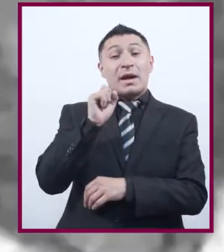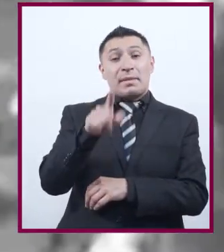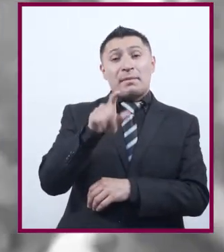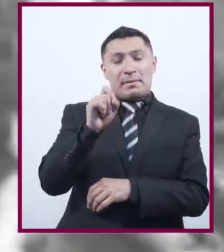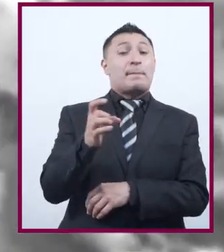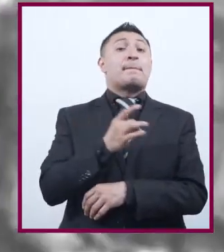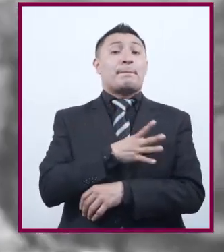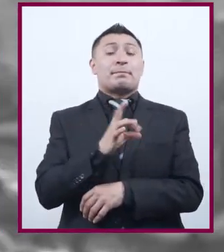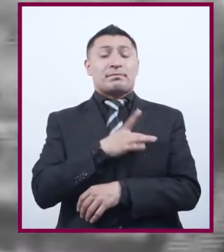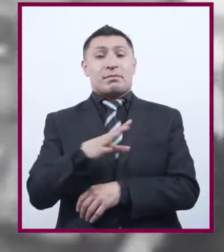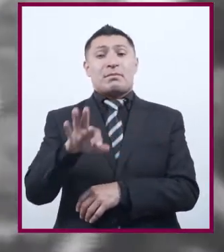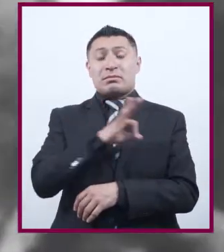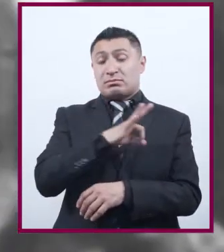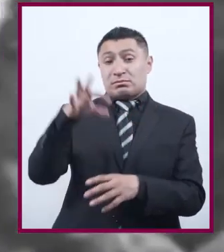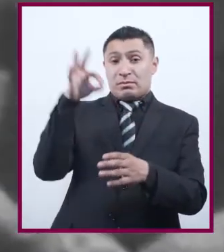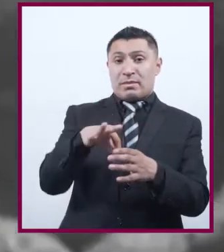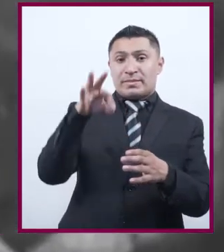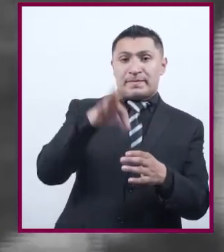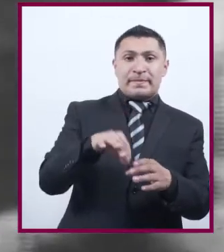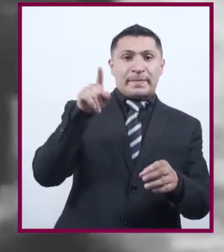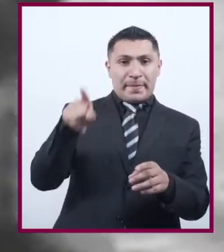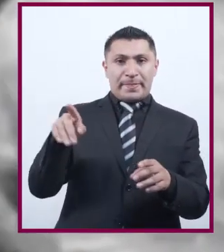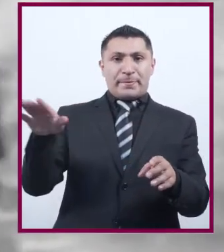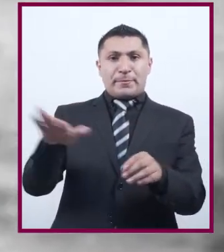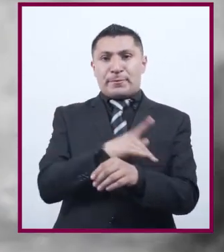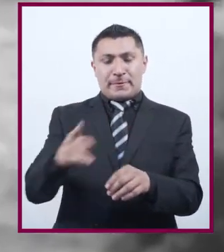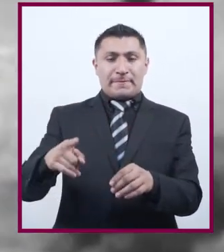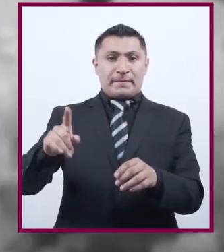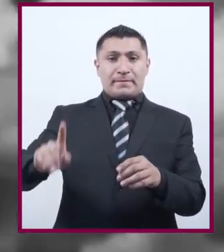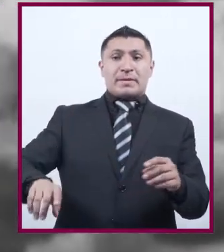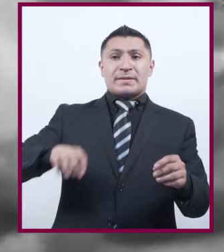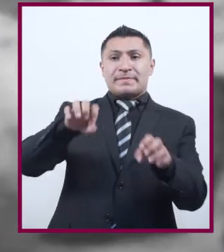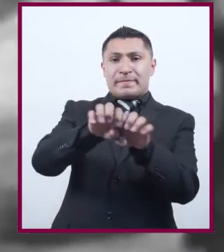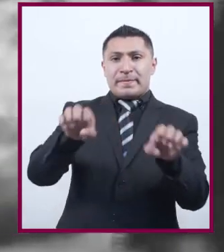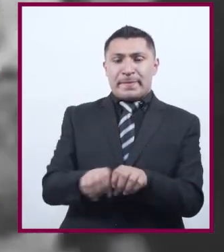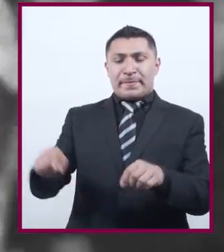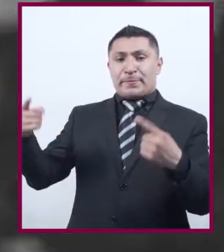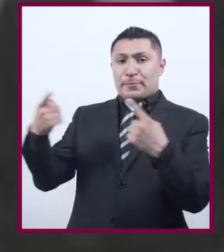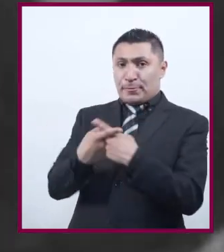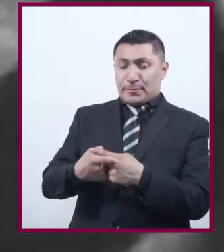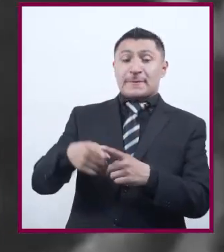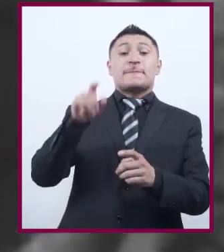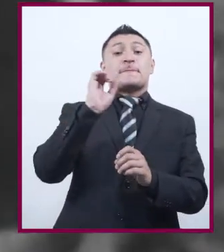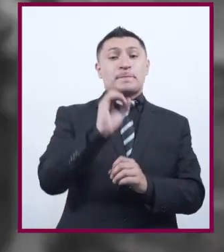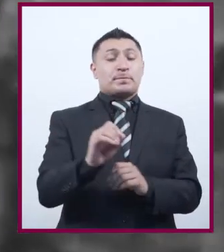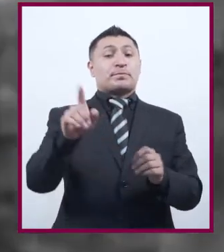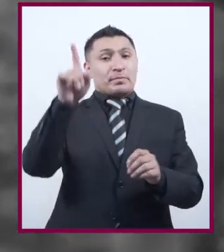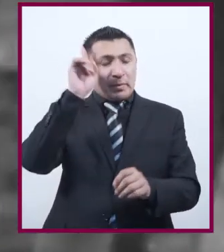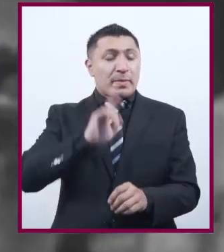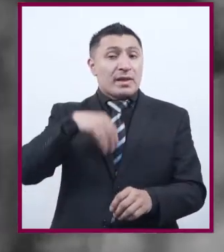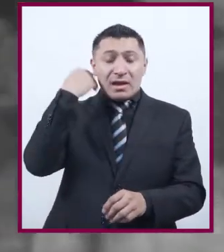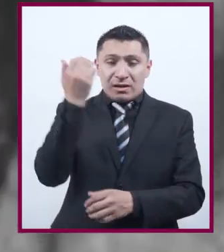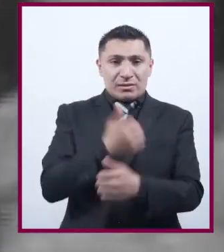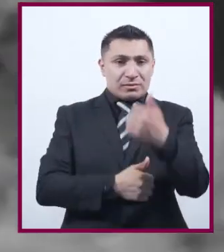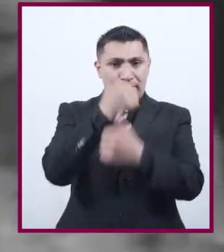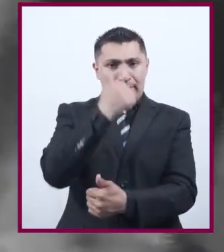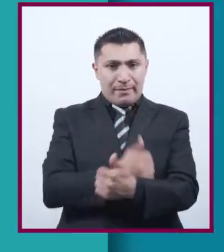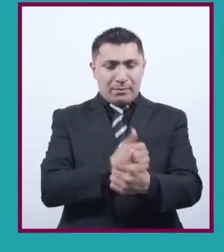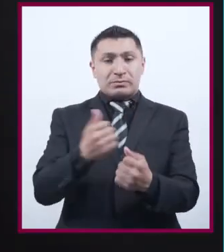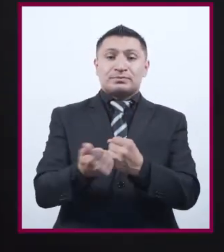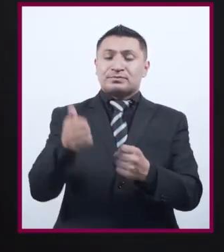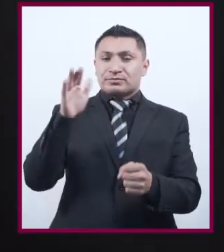al poder votar, lo hicieran por el partido contrario, incluso que las mujeres quisieran competir por los puestos